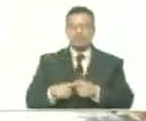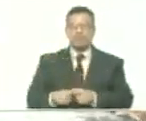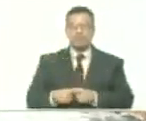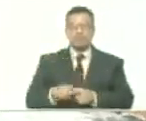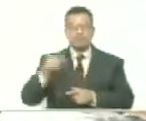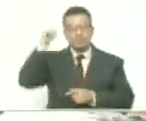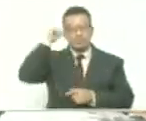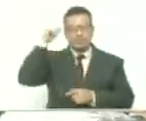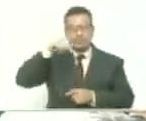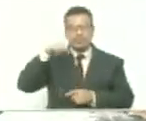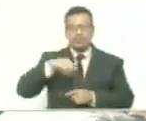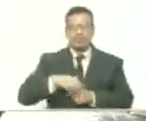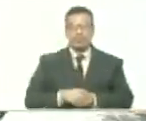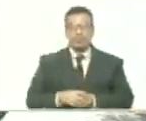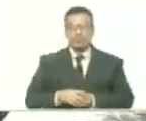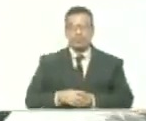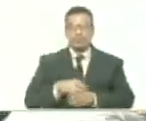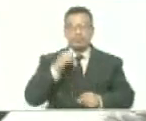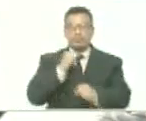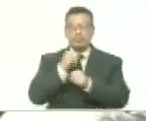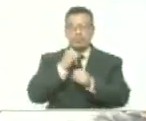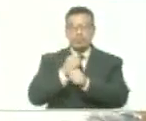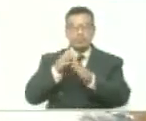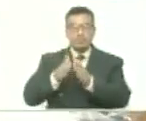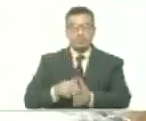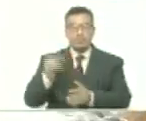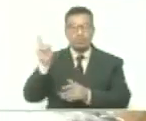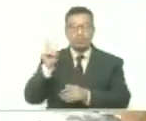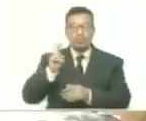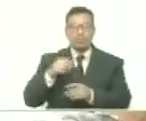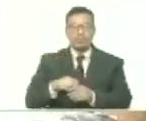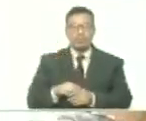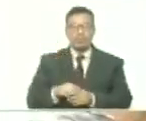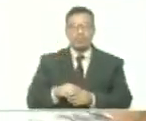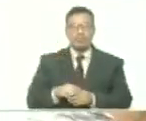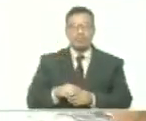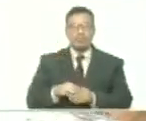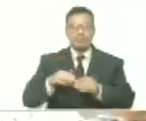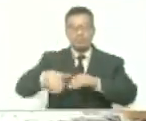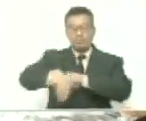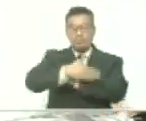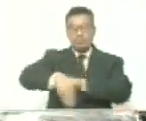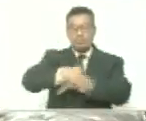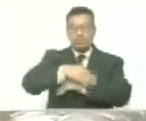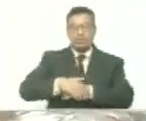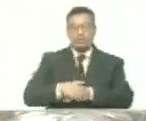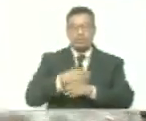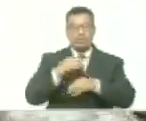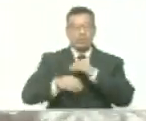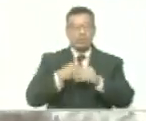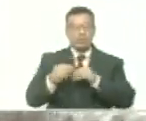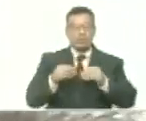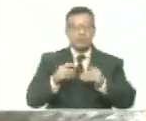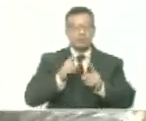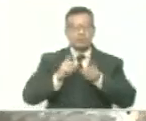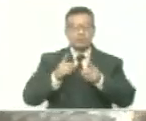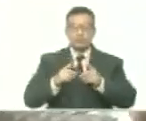Hoy los trabajadores venezolanos están en la calle y lo han estado en